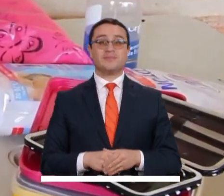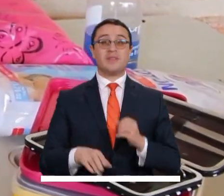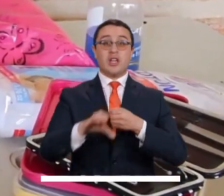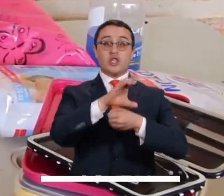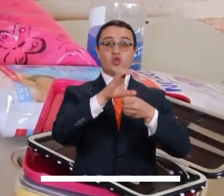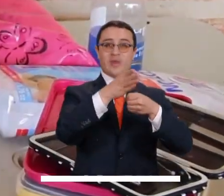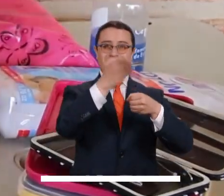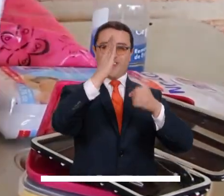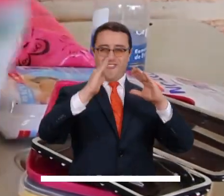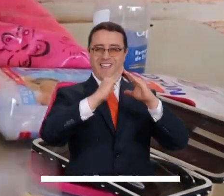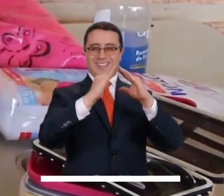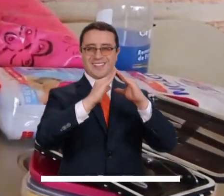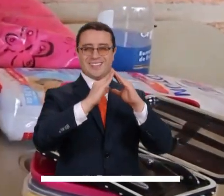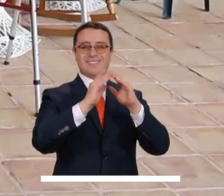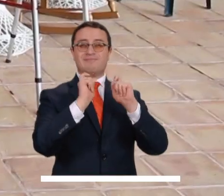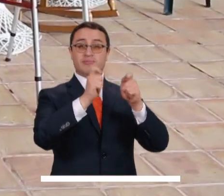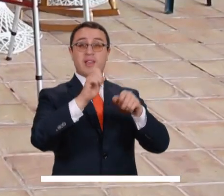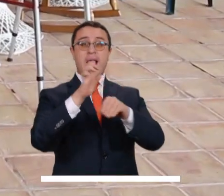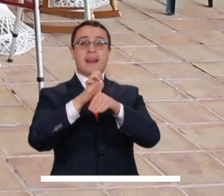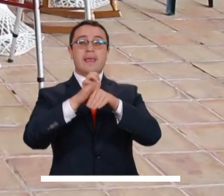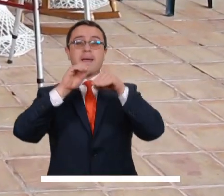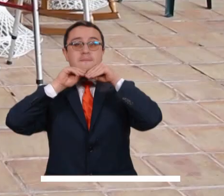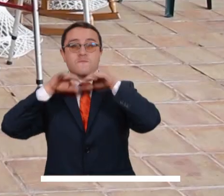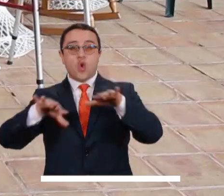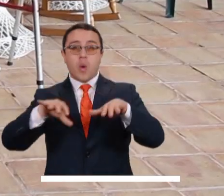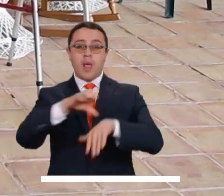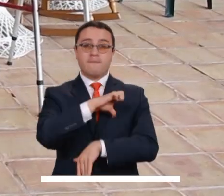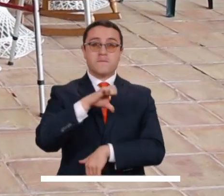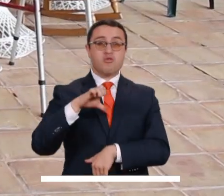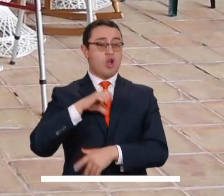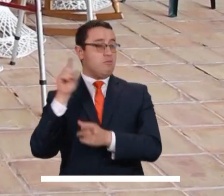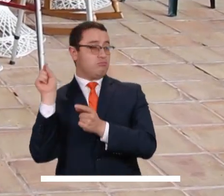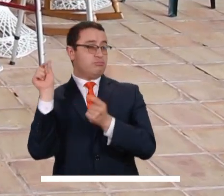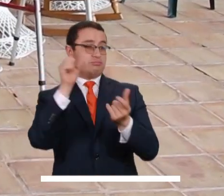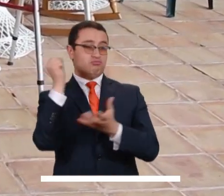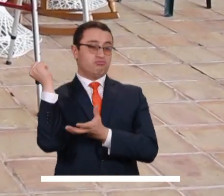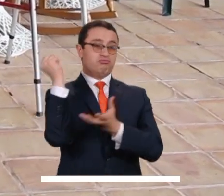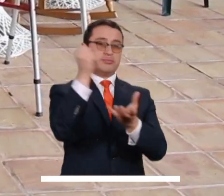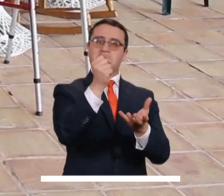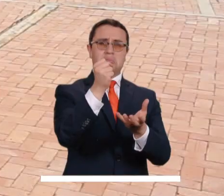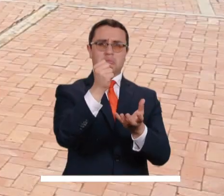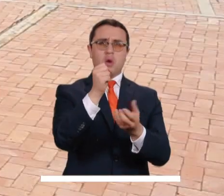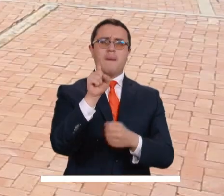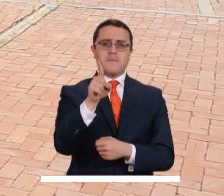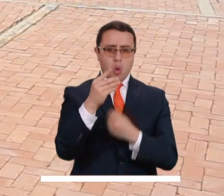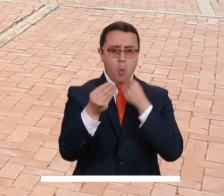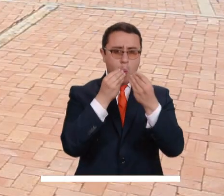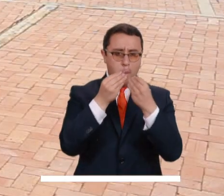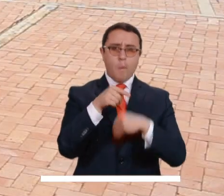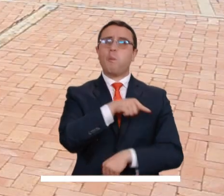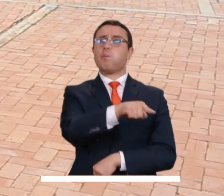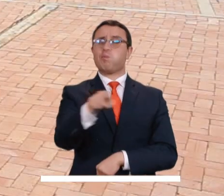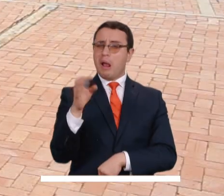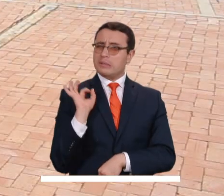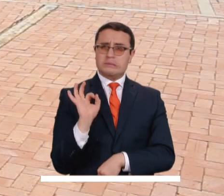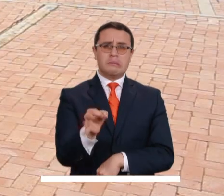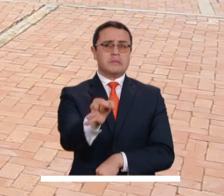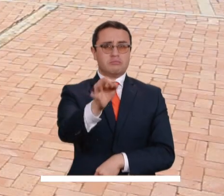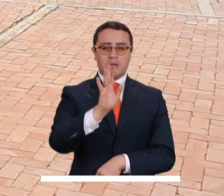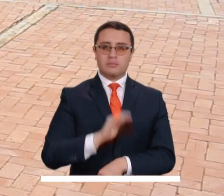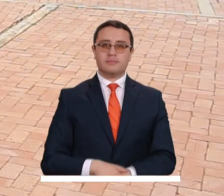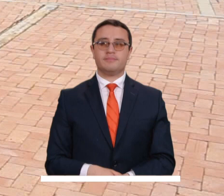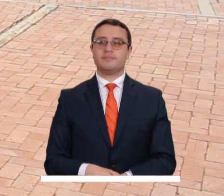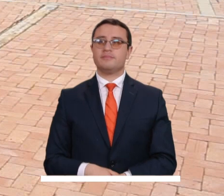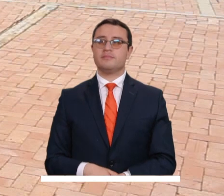apoyo financiero de ninguna entidad pública o privada, sin embargo, nunca les falta nada. Siempre es lo que